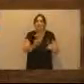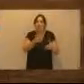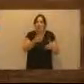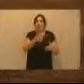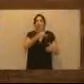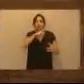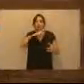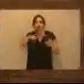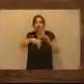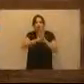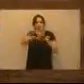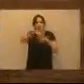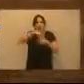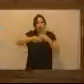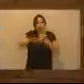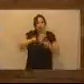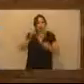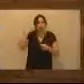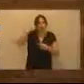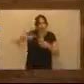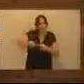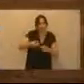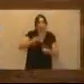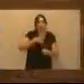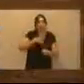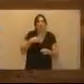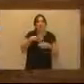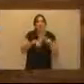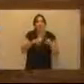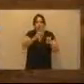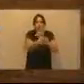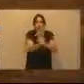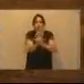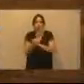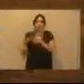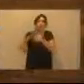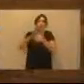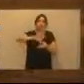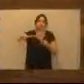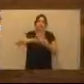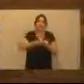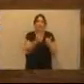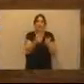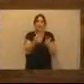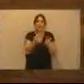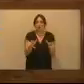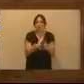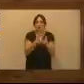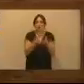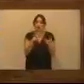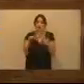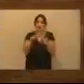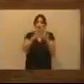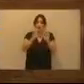los usos tradicionales, sino que aparezcan nuevos usos ligados a las nuevas necesidades sociales. En este sentido, los estudios reglados